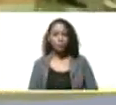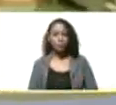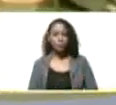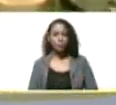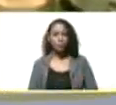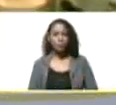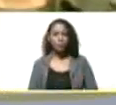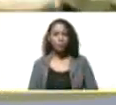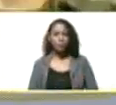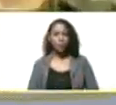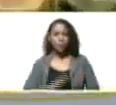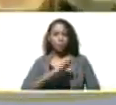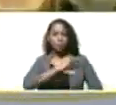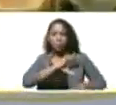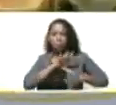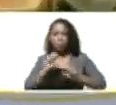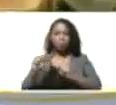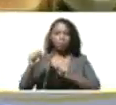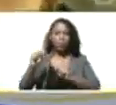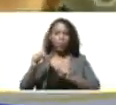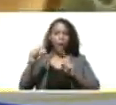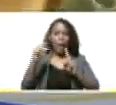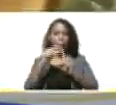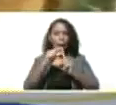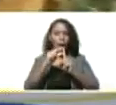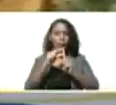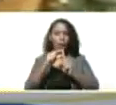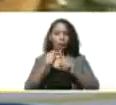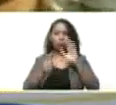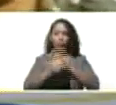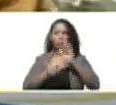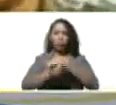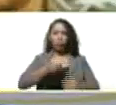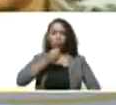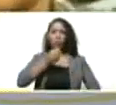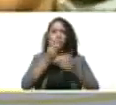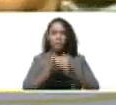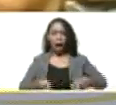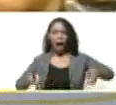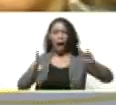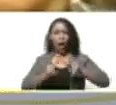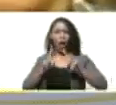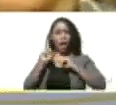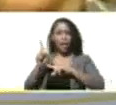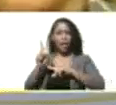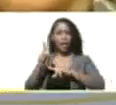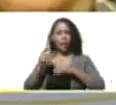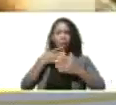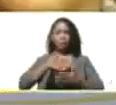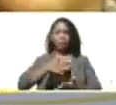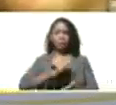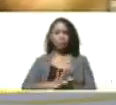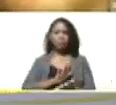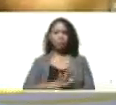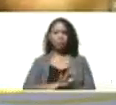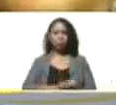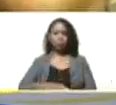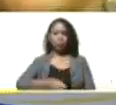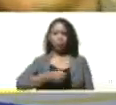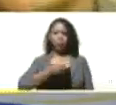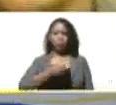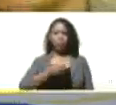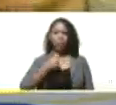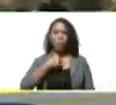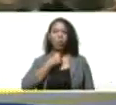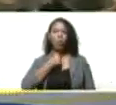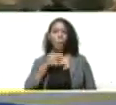Y toma la palabra con aquella valentía, aquella serenidad. Me